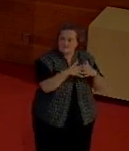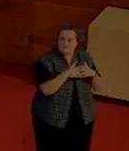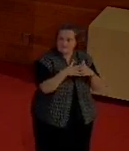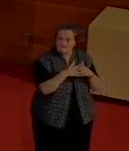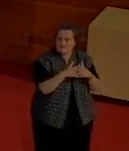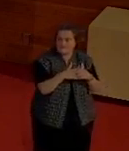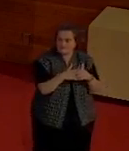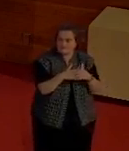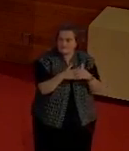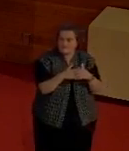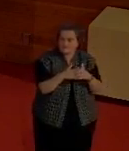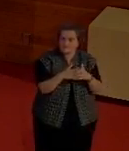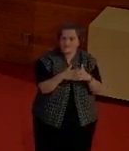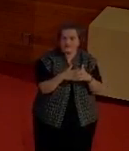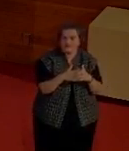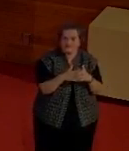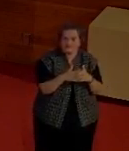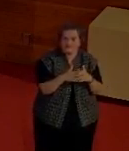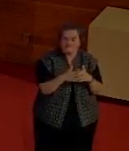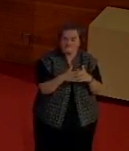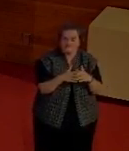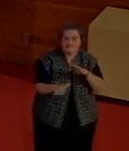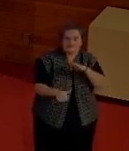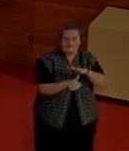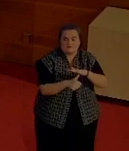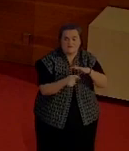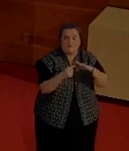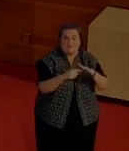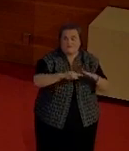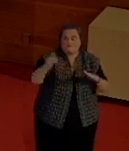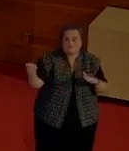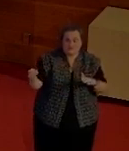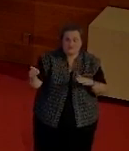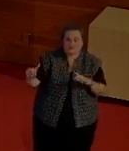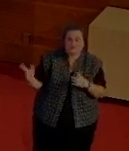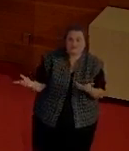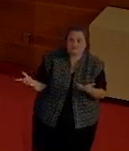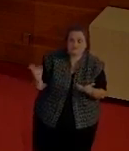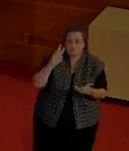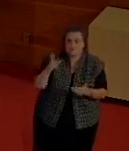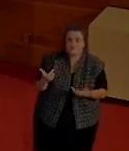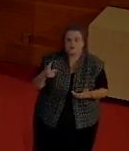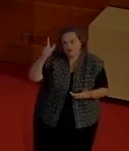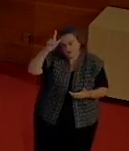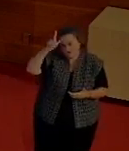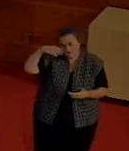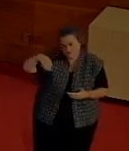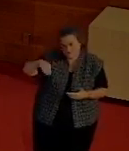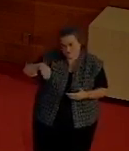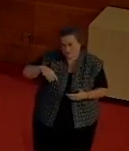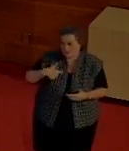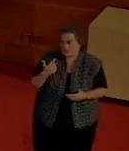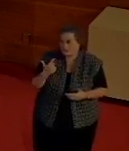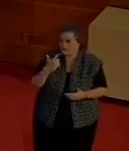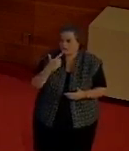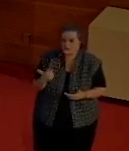establecer nuestra propia relación con china nos lo acaba de de enseñar el canciller Alemán schs cuando ha ido para allí Por favor por